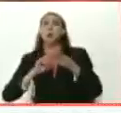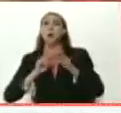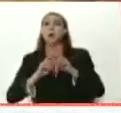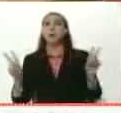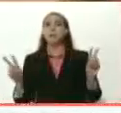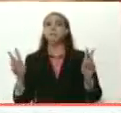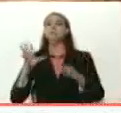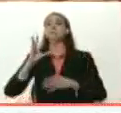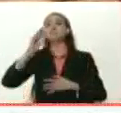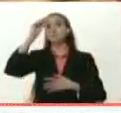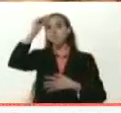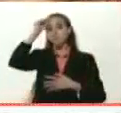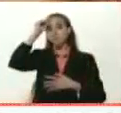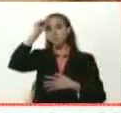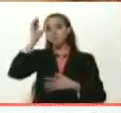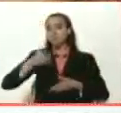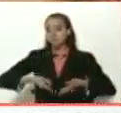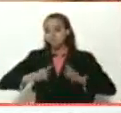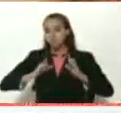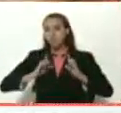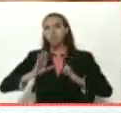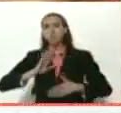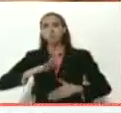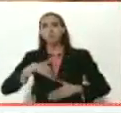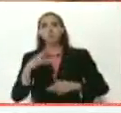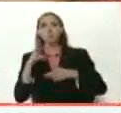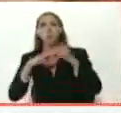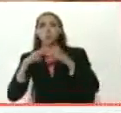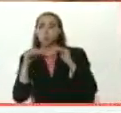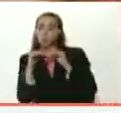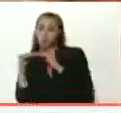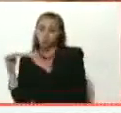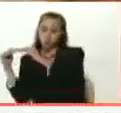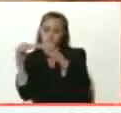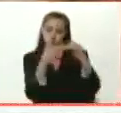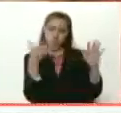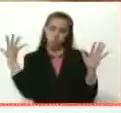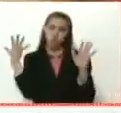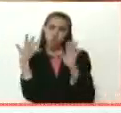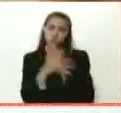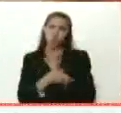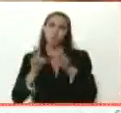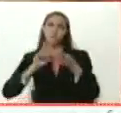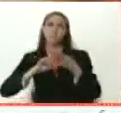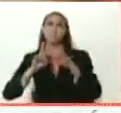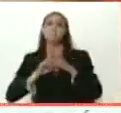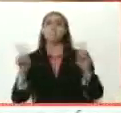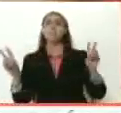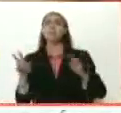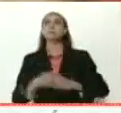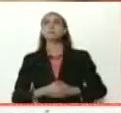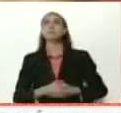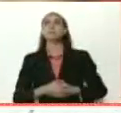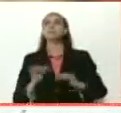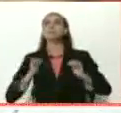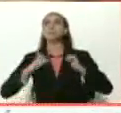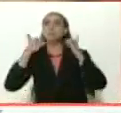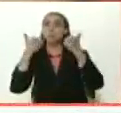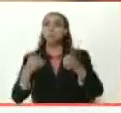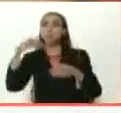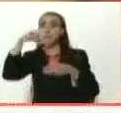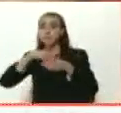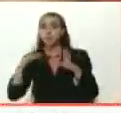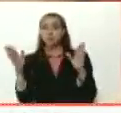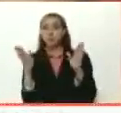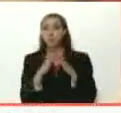solo entendemos que es posible construir la igualdad en condiciones de paz. Y la paz comienza en casa, pero